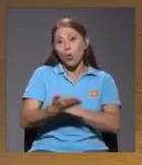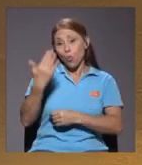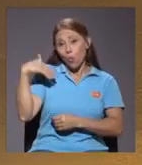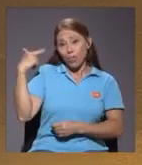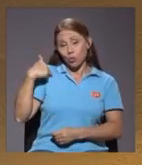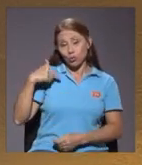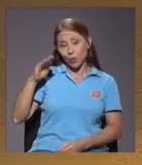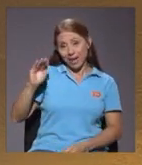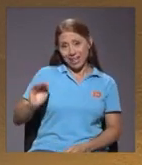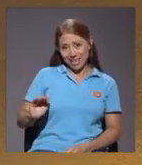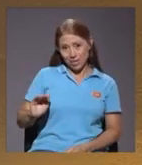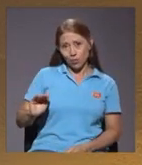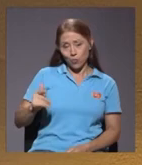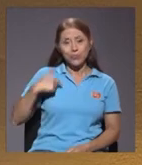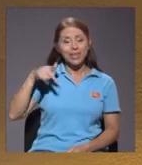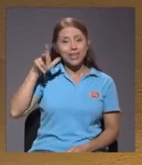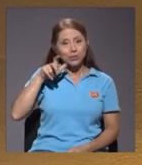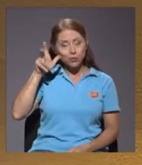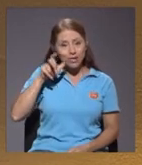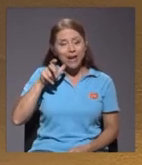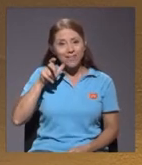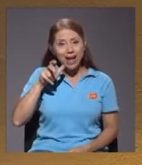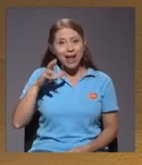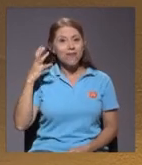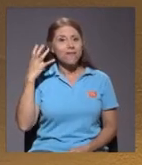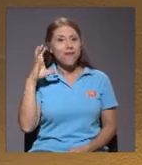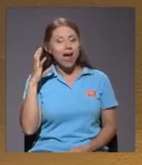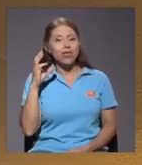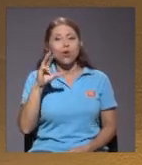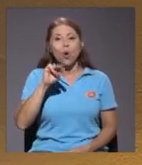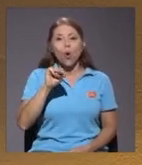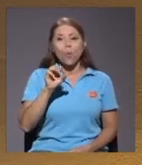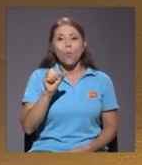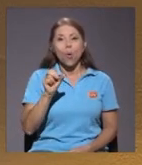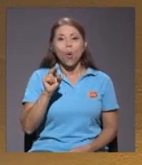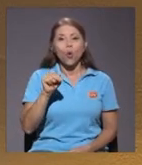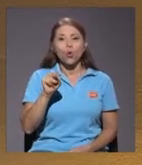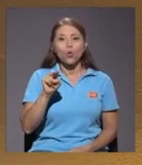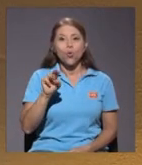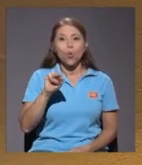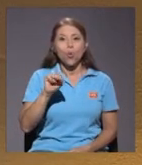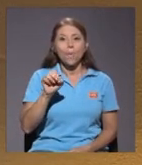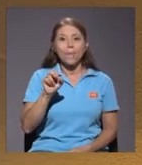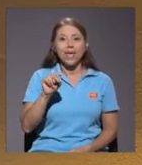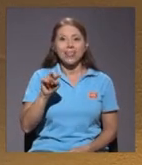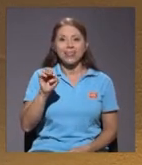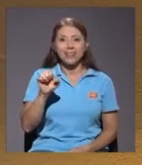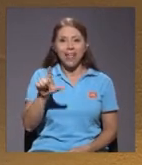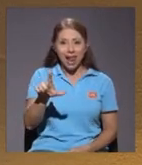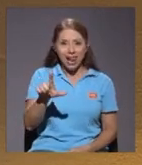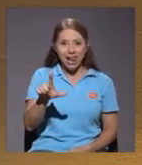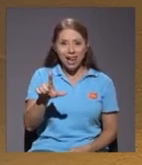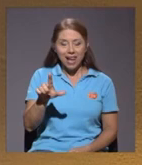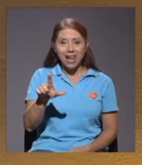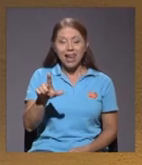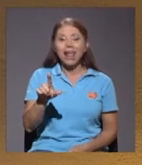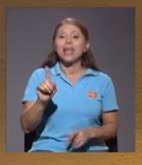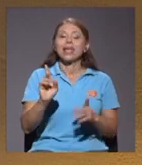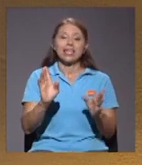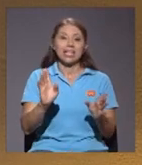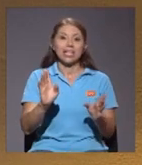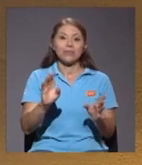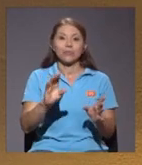niño he escuchado a radio un monumental y las otras en miembros de s